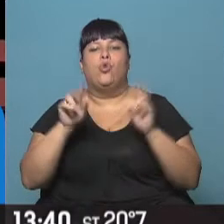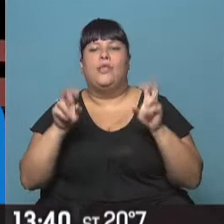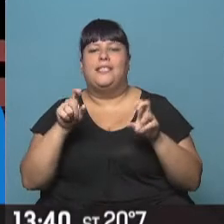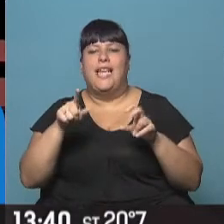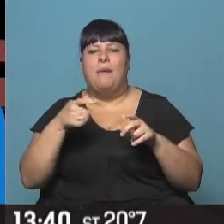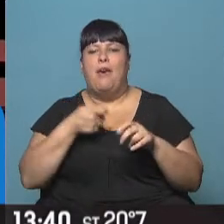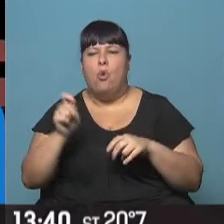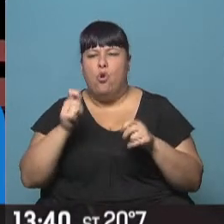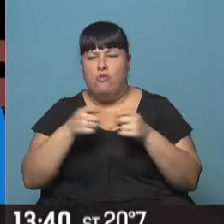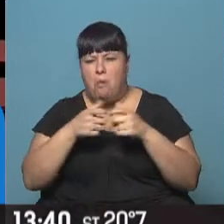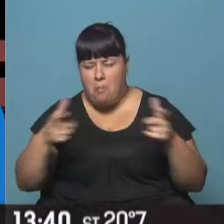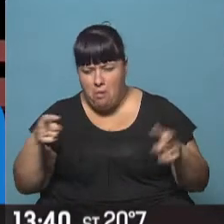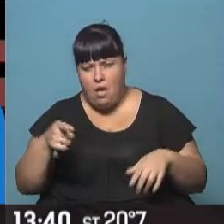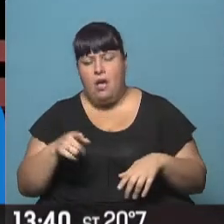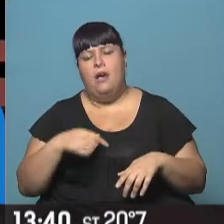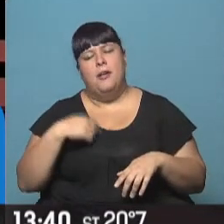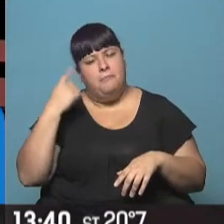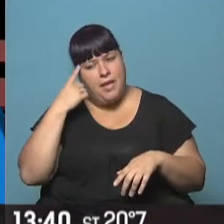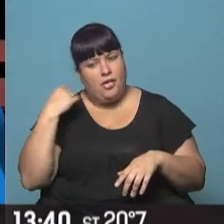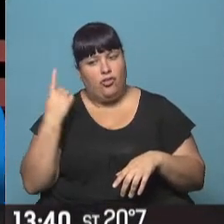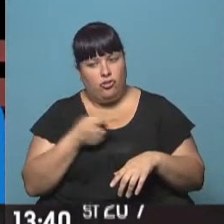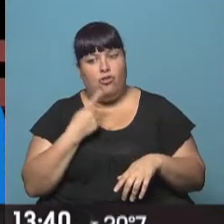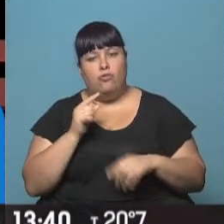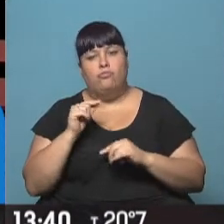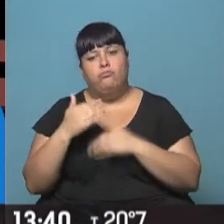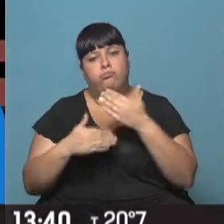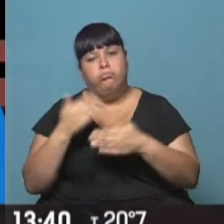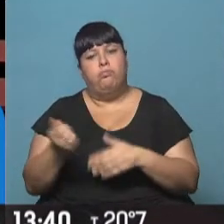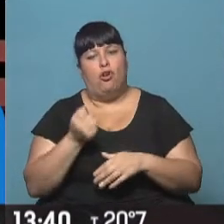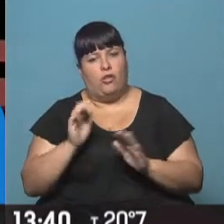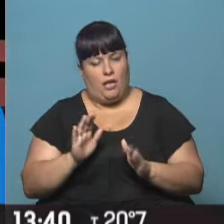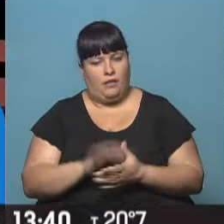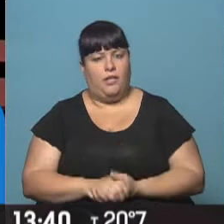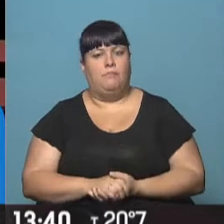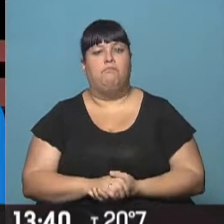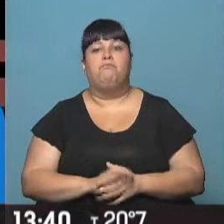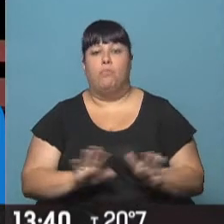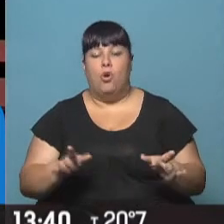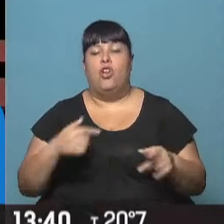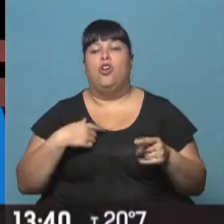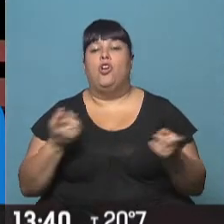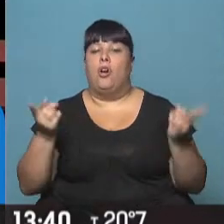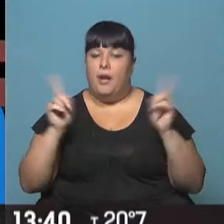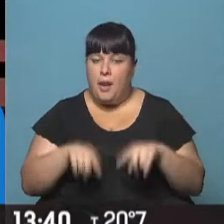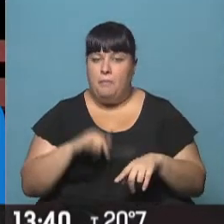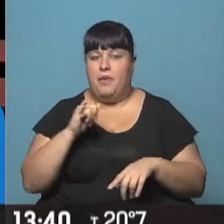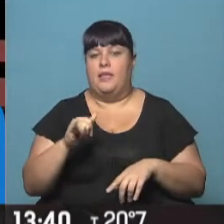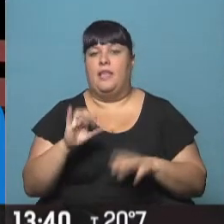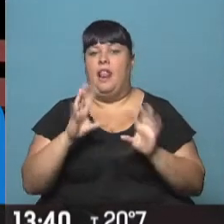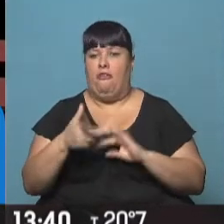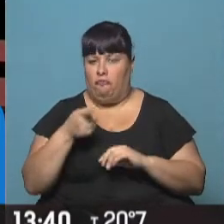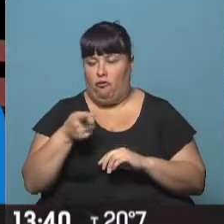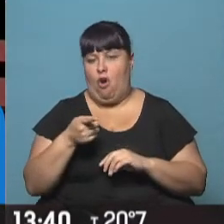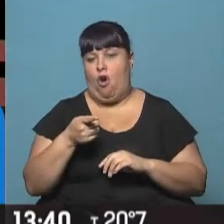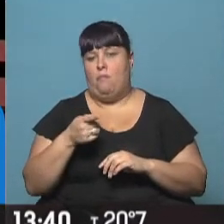de la litigiosidad creemos nosotros que es un paso importante. Así que quiero reivindicar la actitud